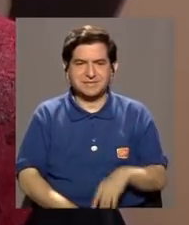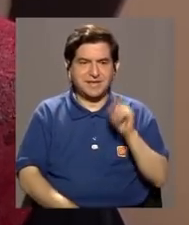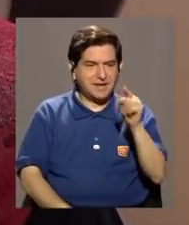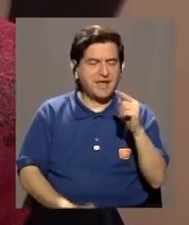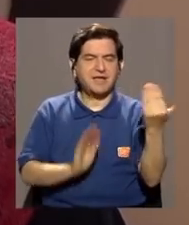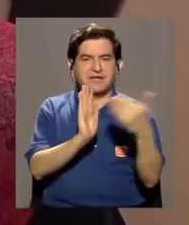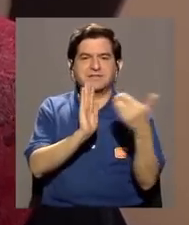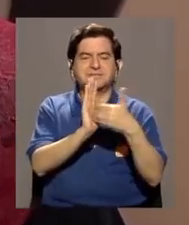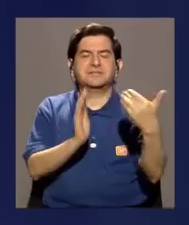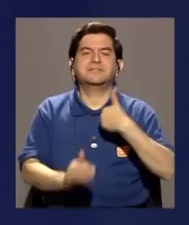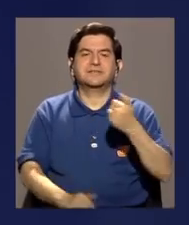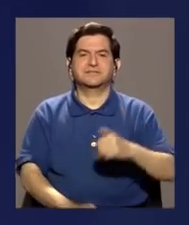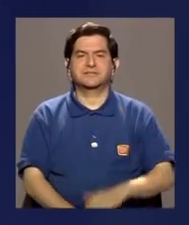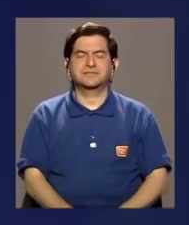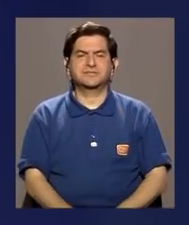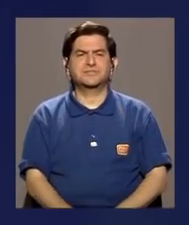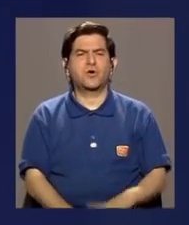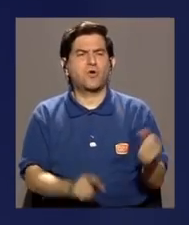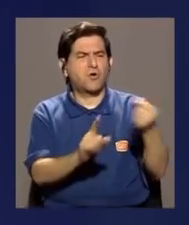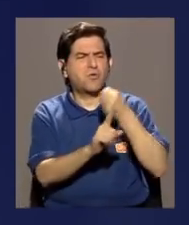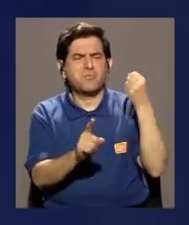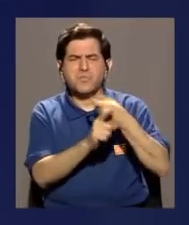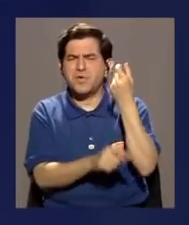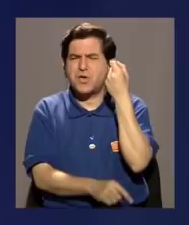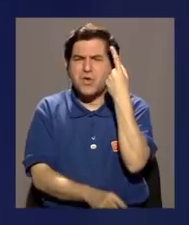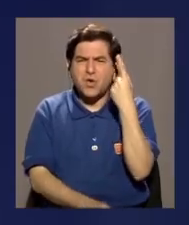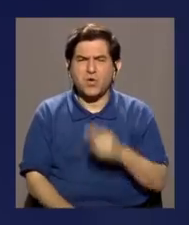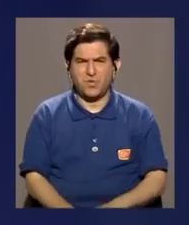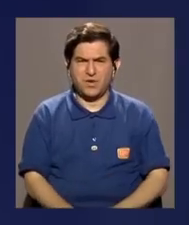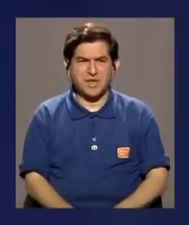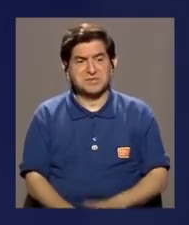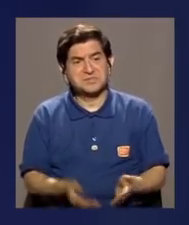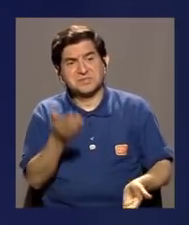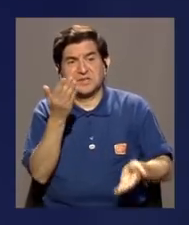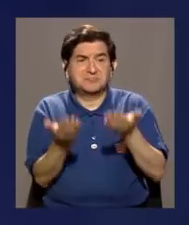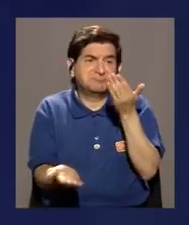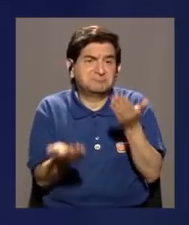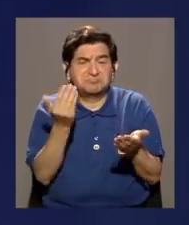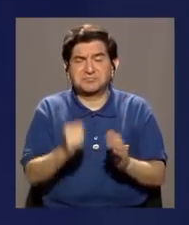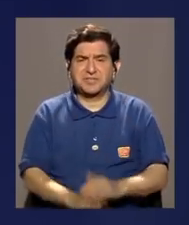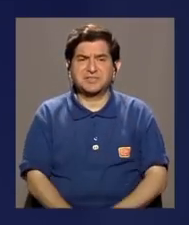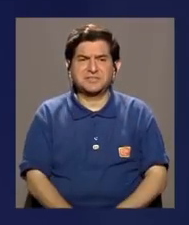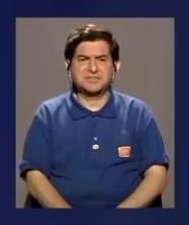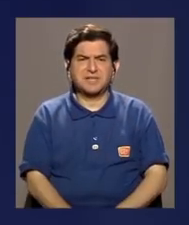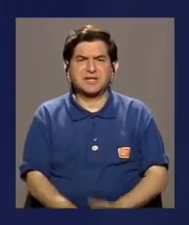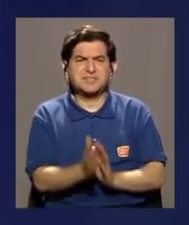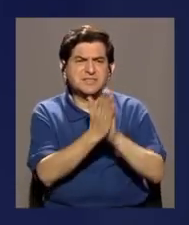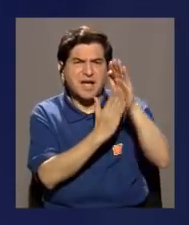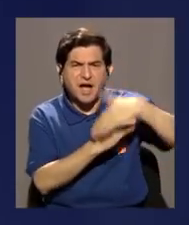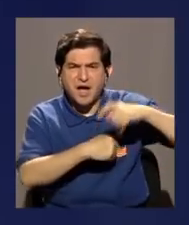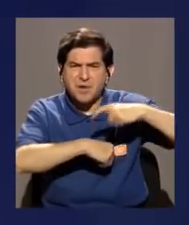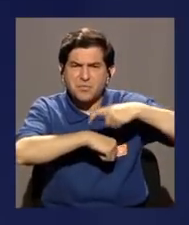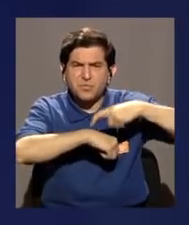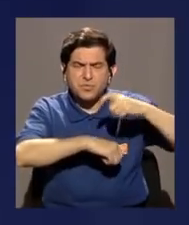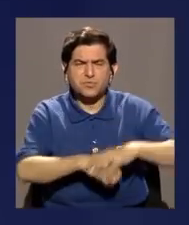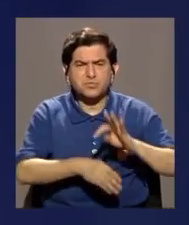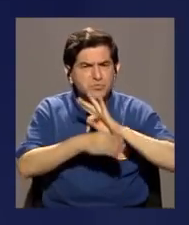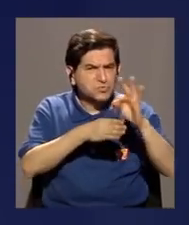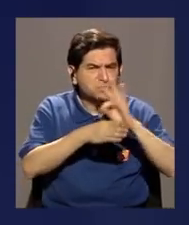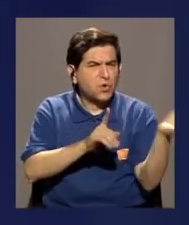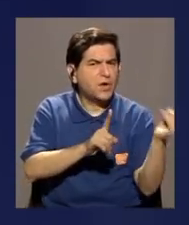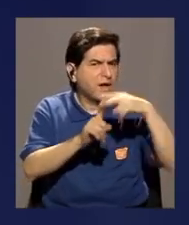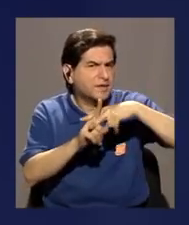sienten afectadas no muchas veces la violencia se interpreta nada más como la interpretación de algún abuso a la hora del tratamiento